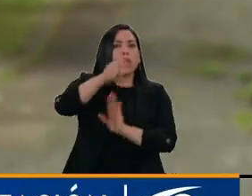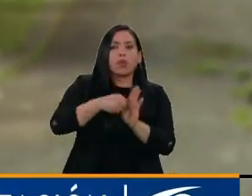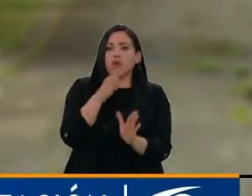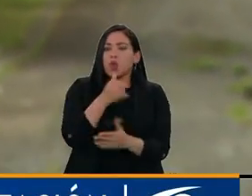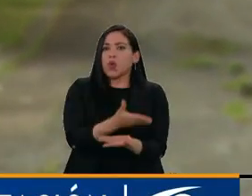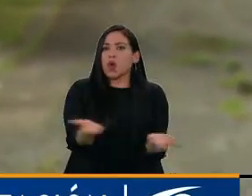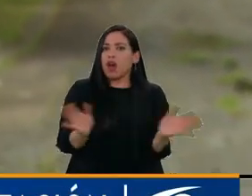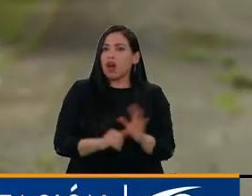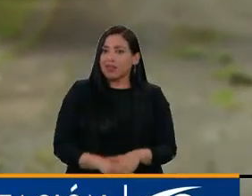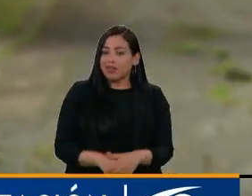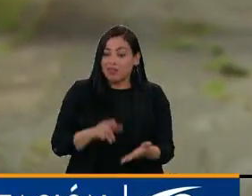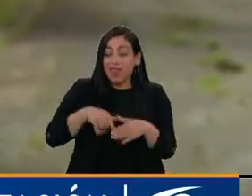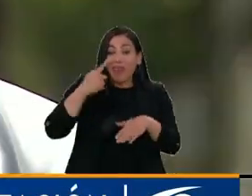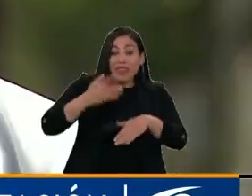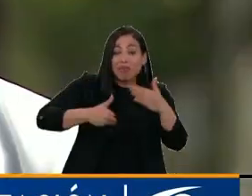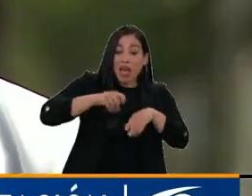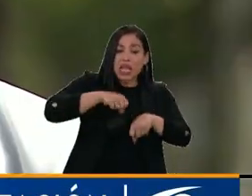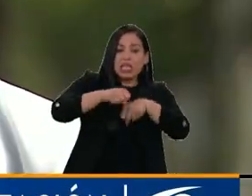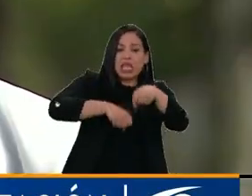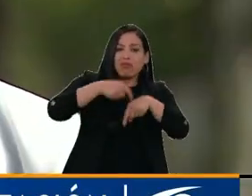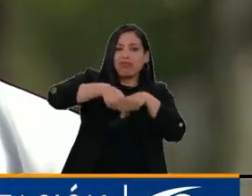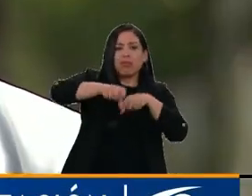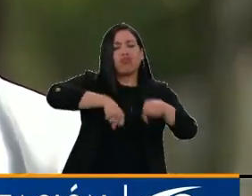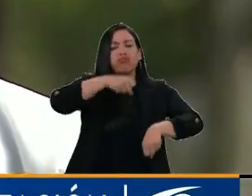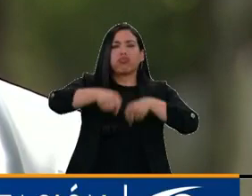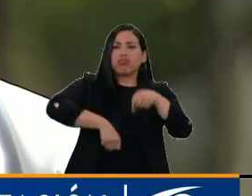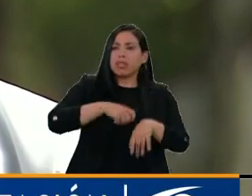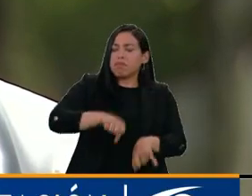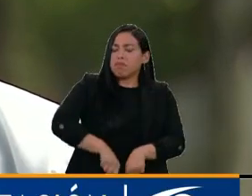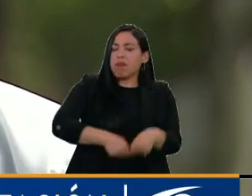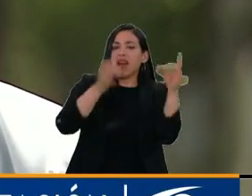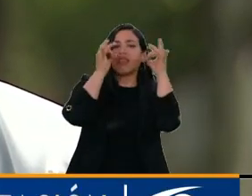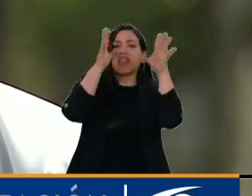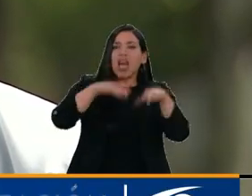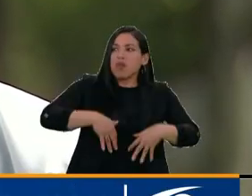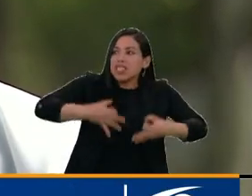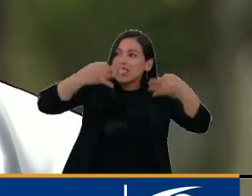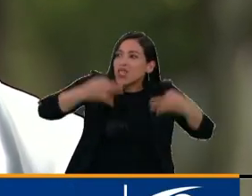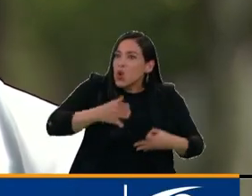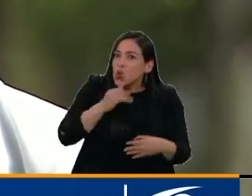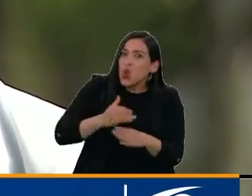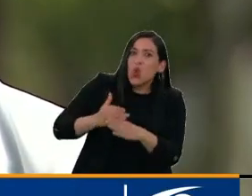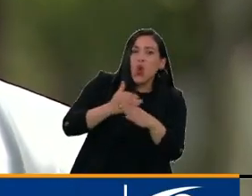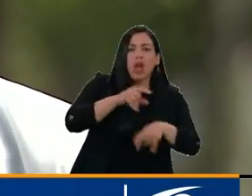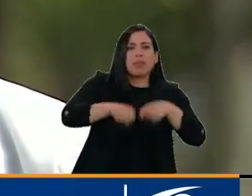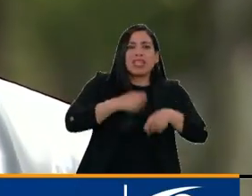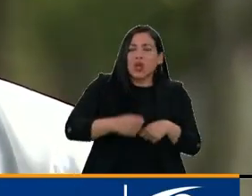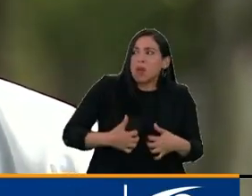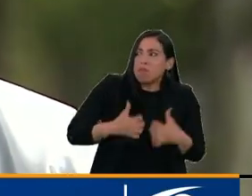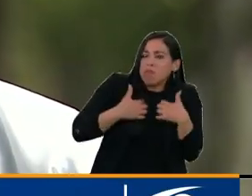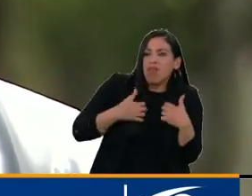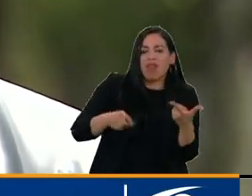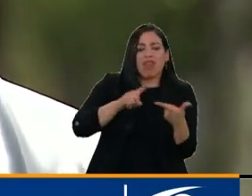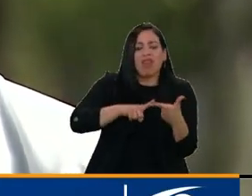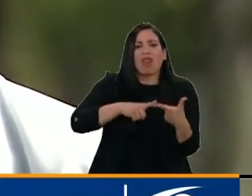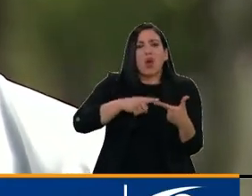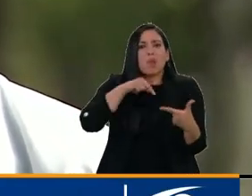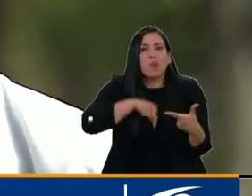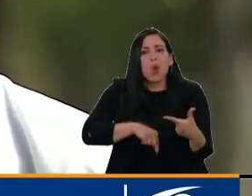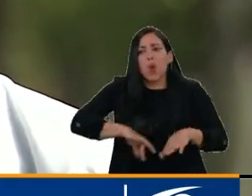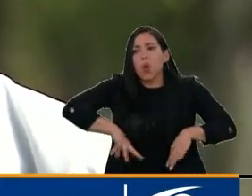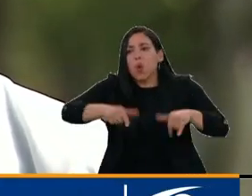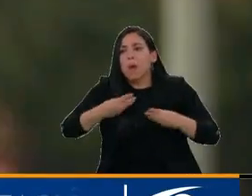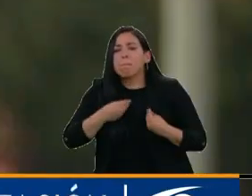obra. Esta ciclorruta está en pésimas condiciones, generando inseguridad para los biciusuarios, generando inseguridad para